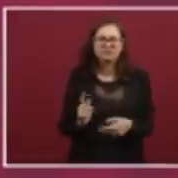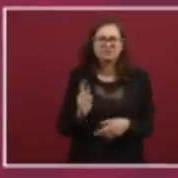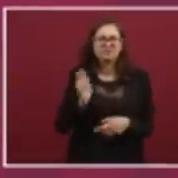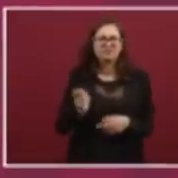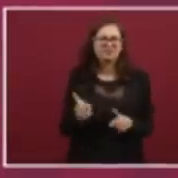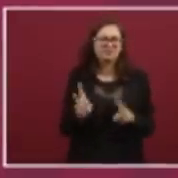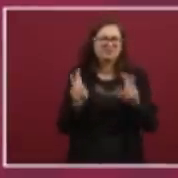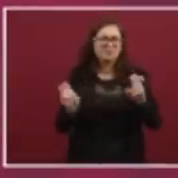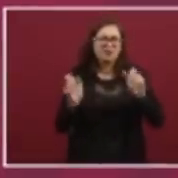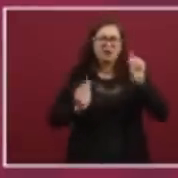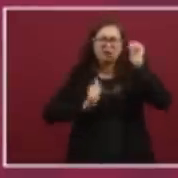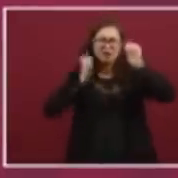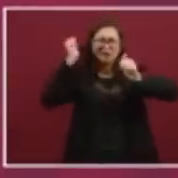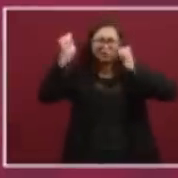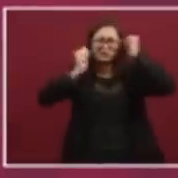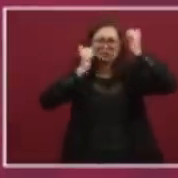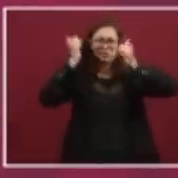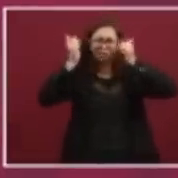antropología,